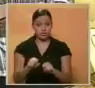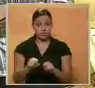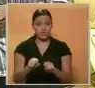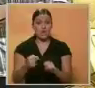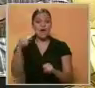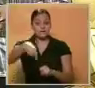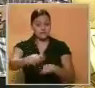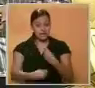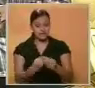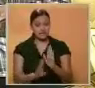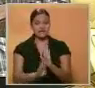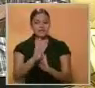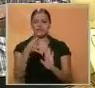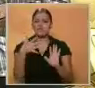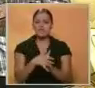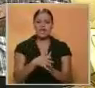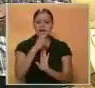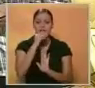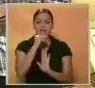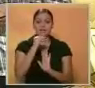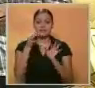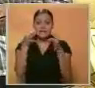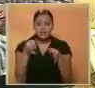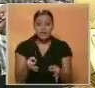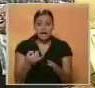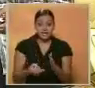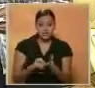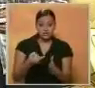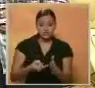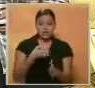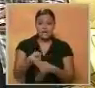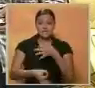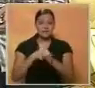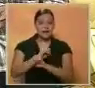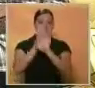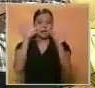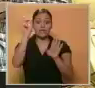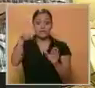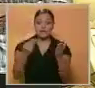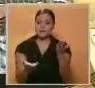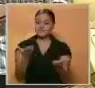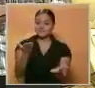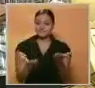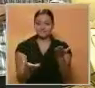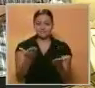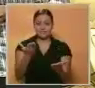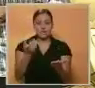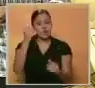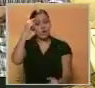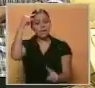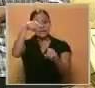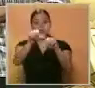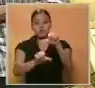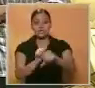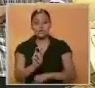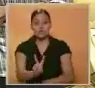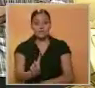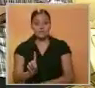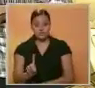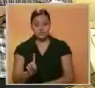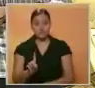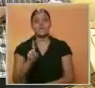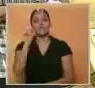se está desarrollando, Eduardo, el panel Seguridad, Instituciones, Transparencia y Equidad, los retos del siglo XXI. Pero ha habido